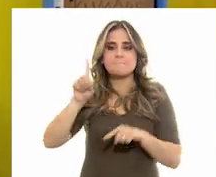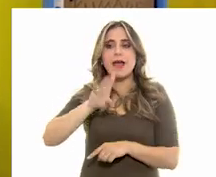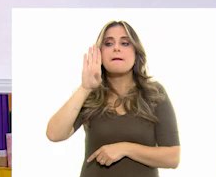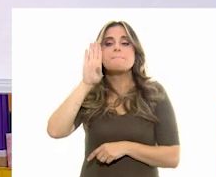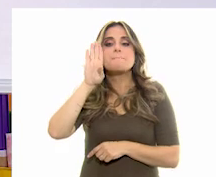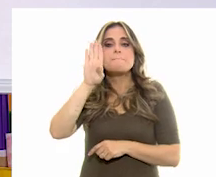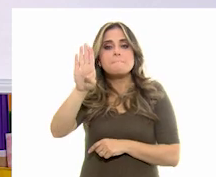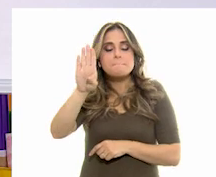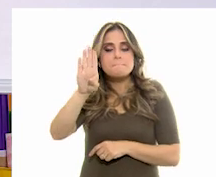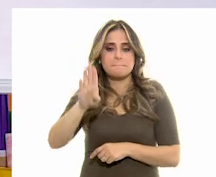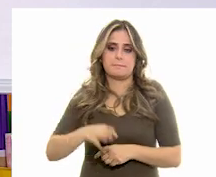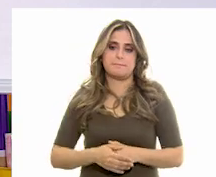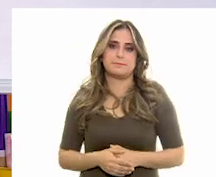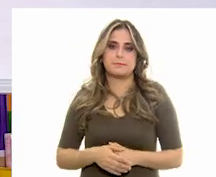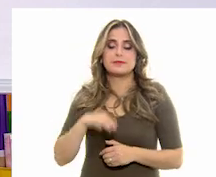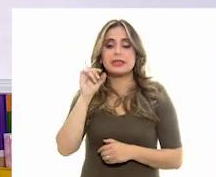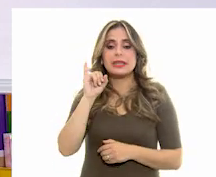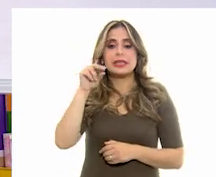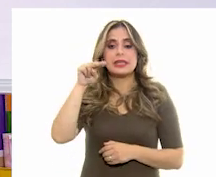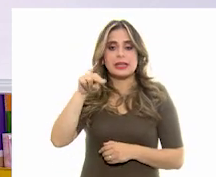Eso, con la V.